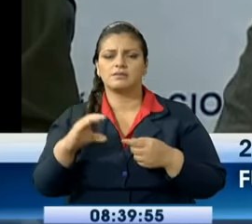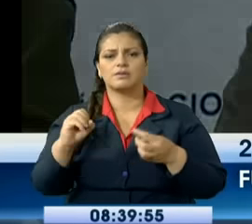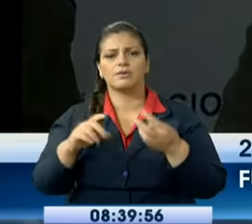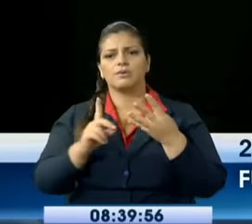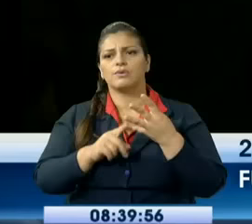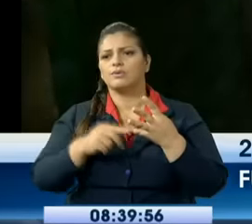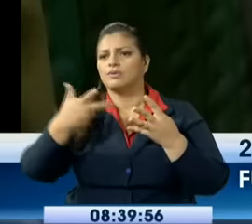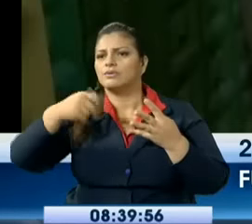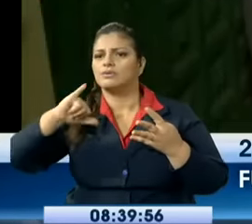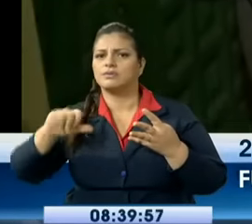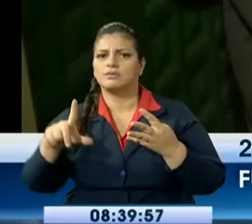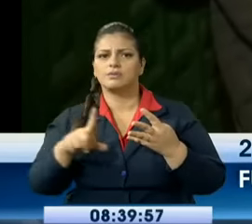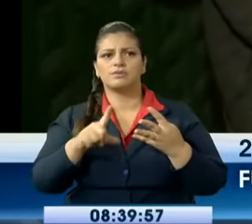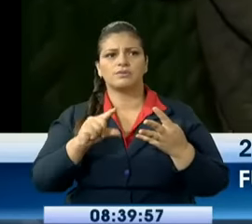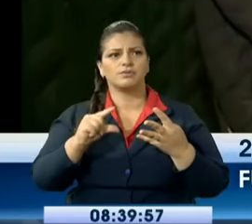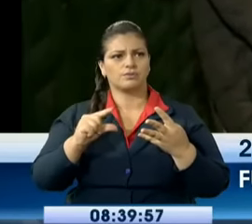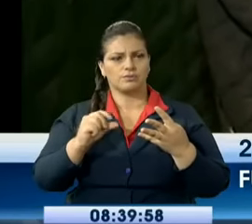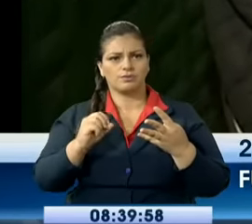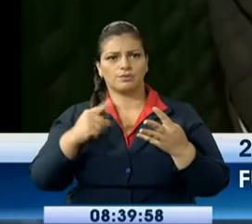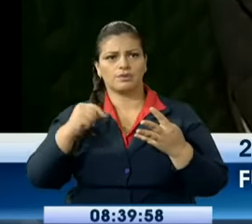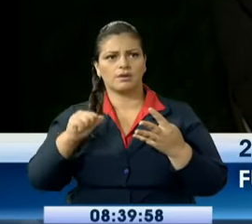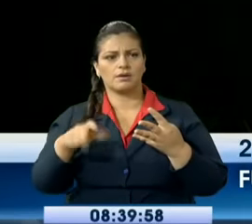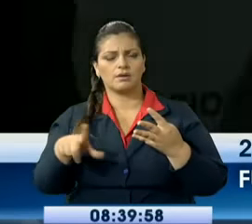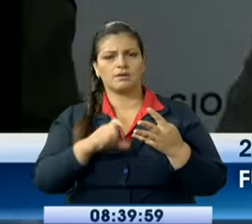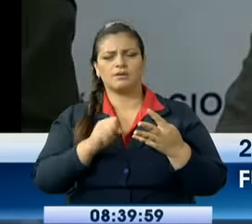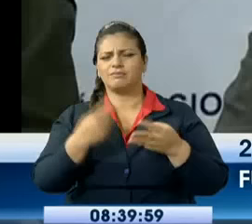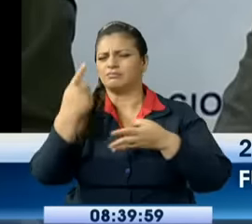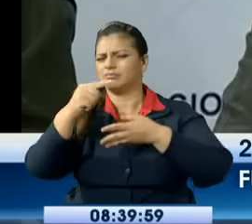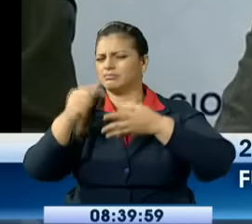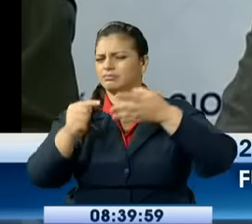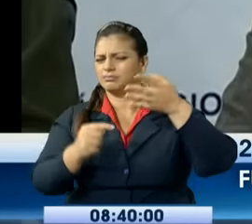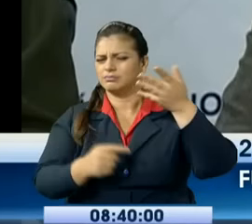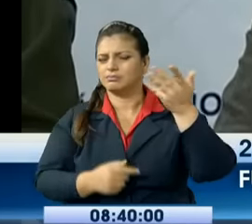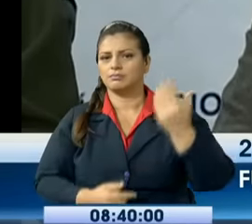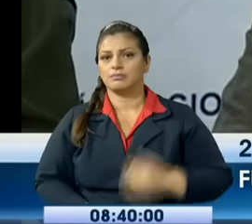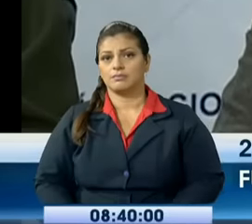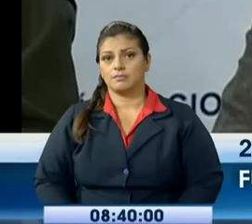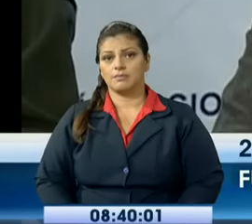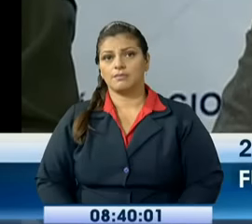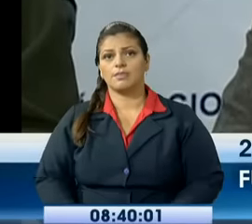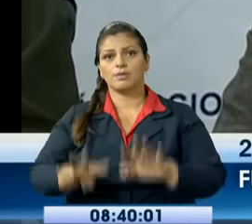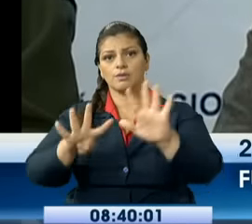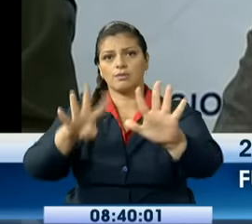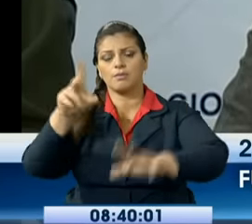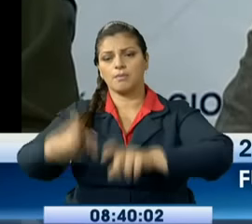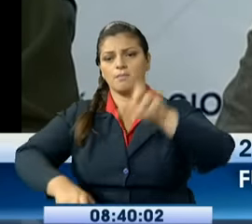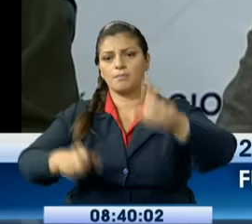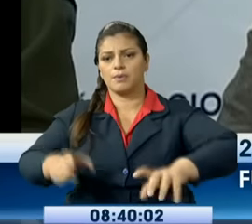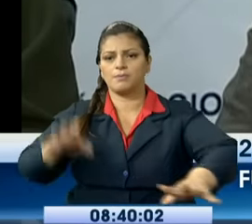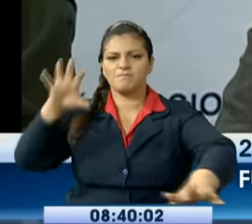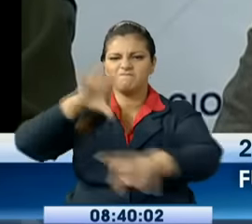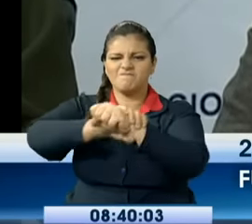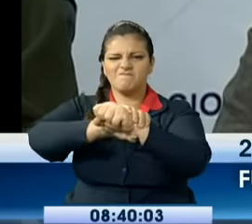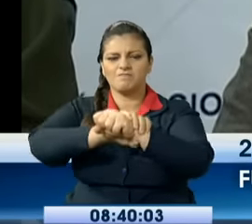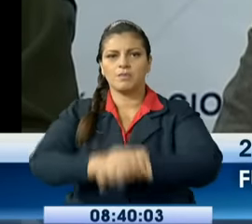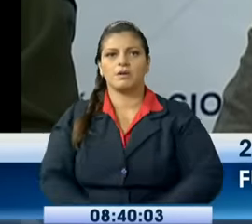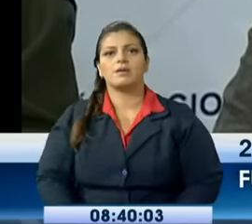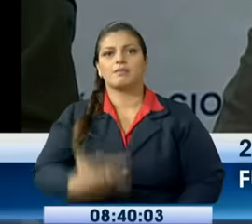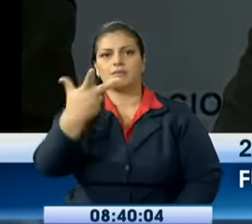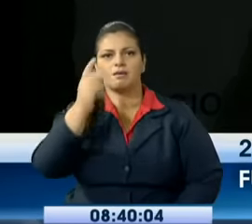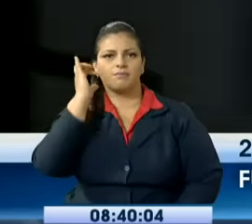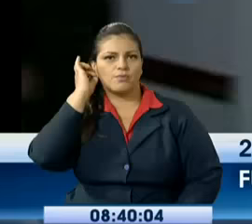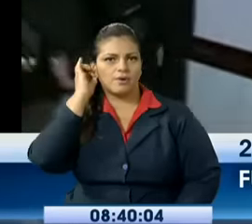Guajaló. 9 personas fueron detenidas. 3 son mujeres. Los 6 restantes son hombres, son de